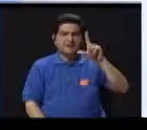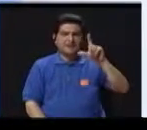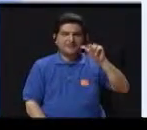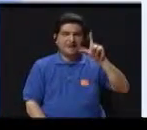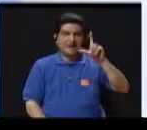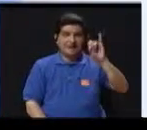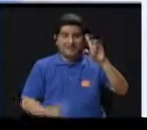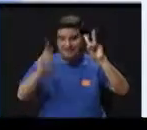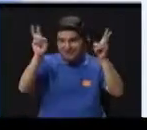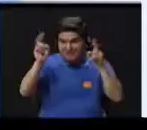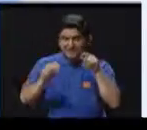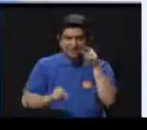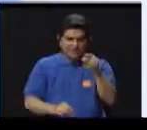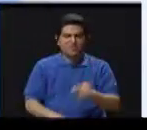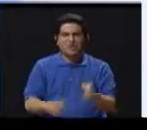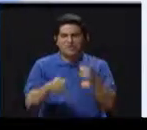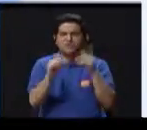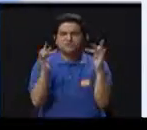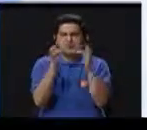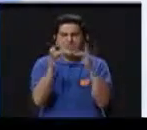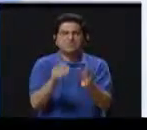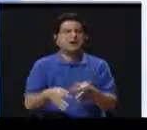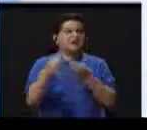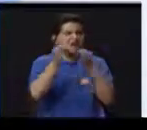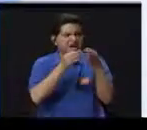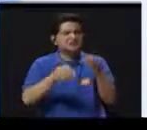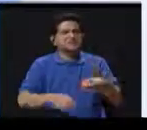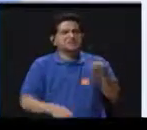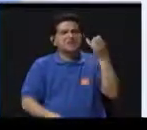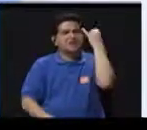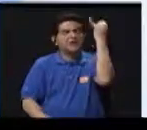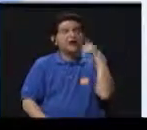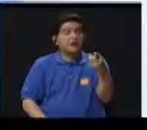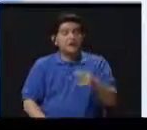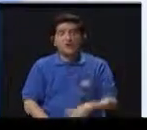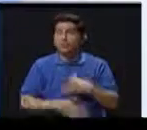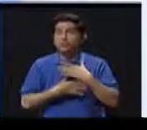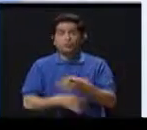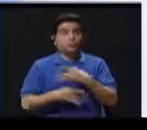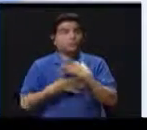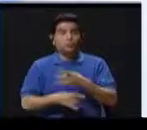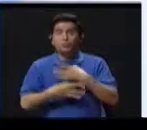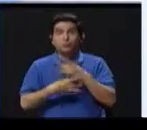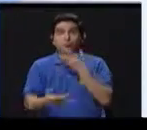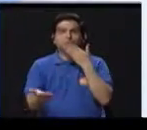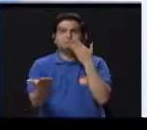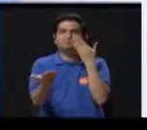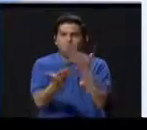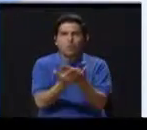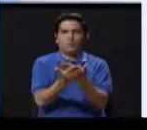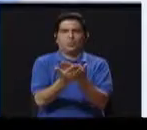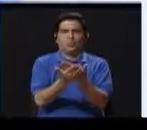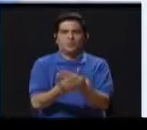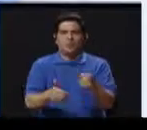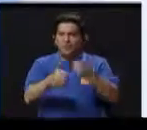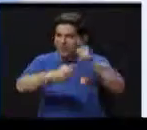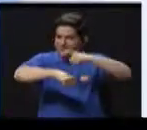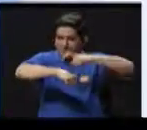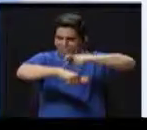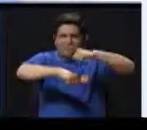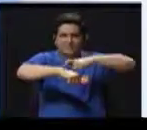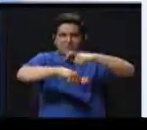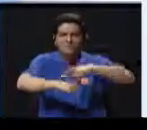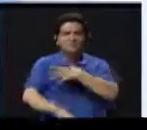primer contacto y nos reunimos con ellos y les contamos la idea y ellos estaban fascinados. Entonces eso fue muy bueno porque ellos desde el